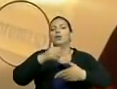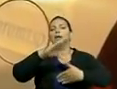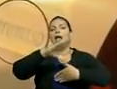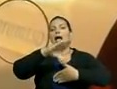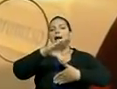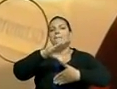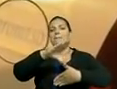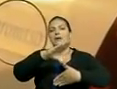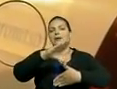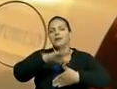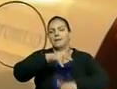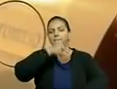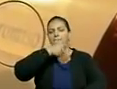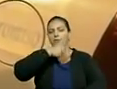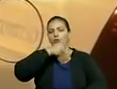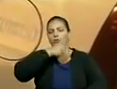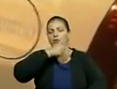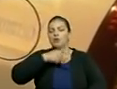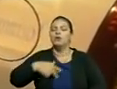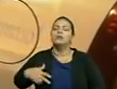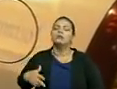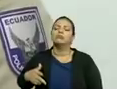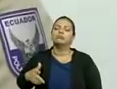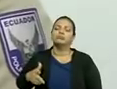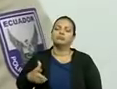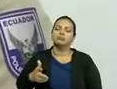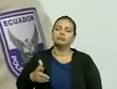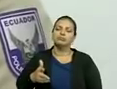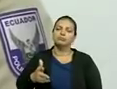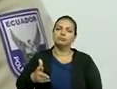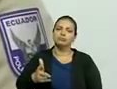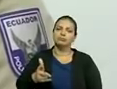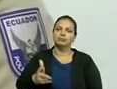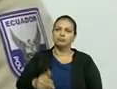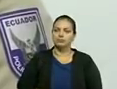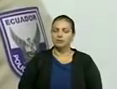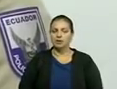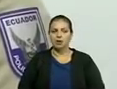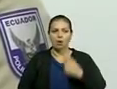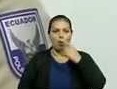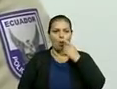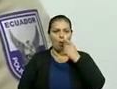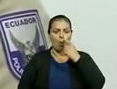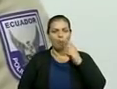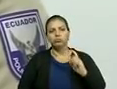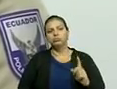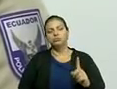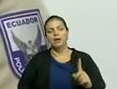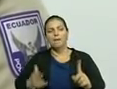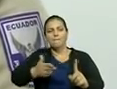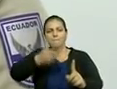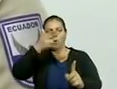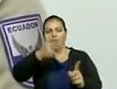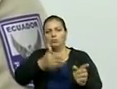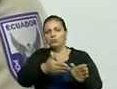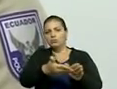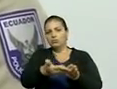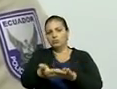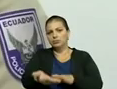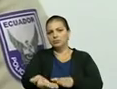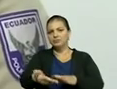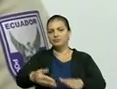del Salto, en Puerto Viejo, Manabí. Ya tenemos la identificación y los posibles causantes y los móviles